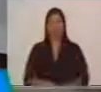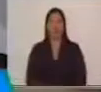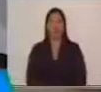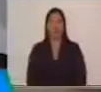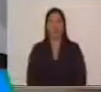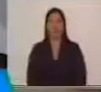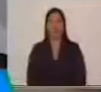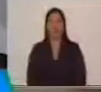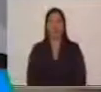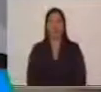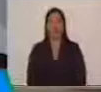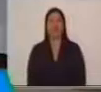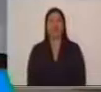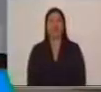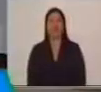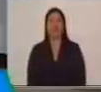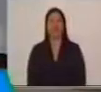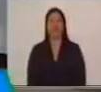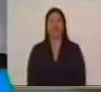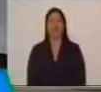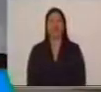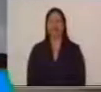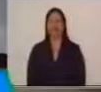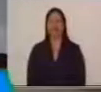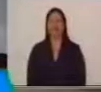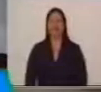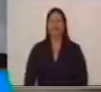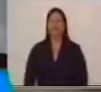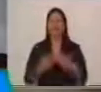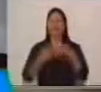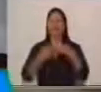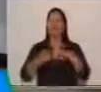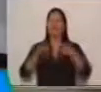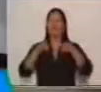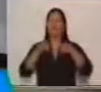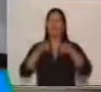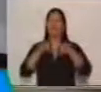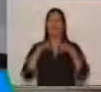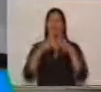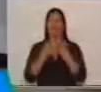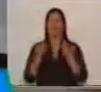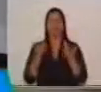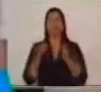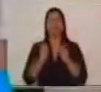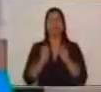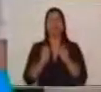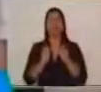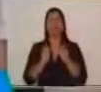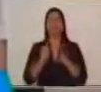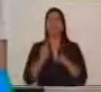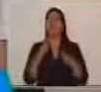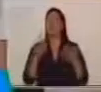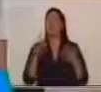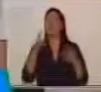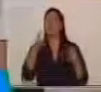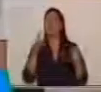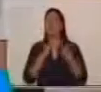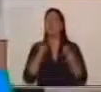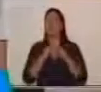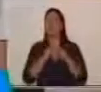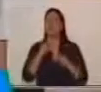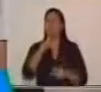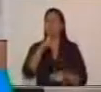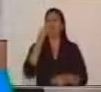Para iniciar la clase del día de hoy, es sumamente importante conocer el término literatura. Y es que el